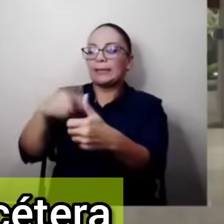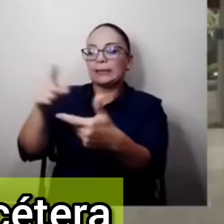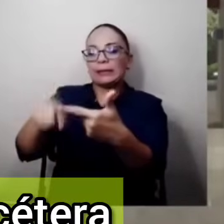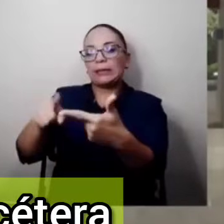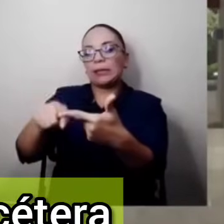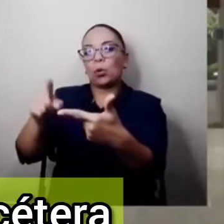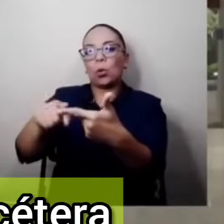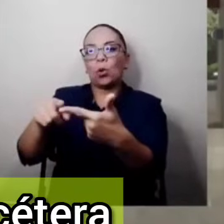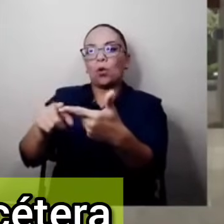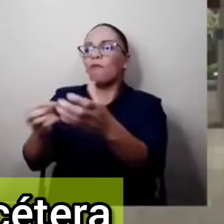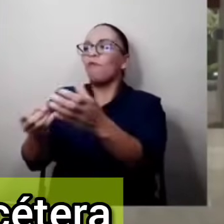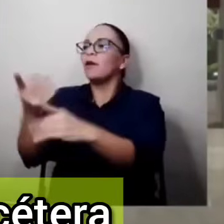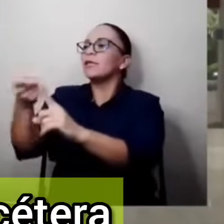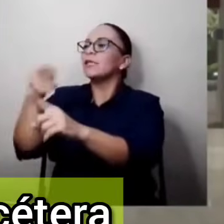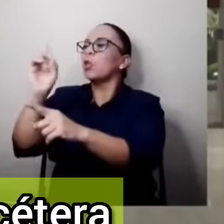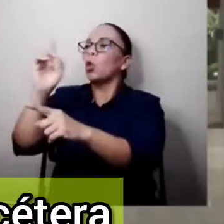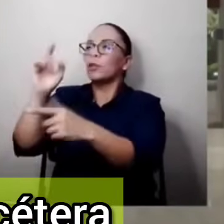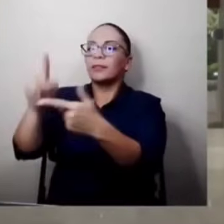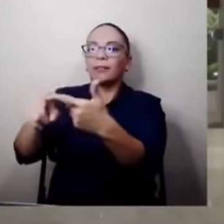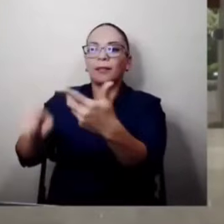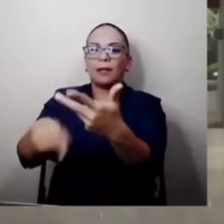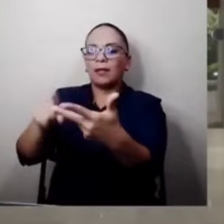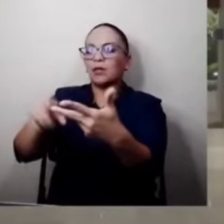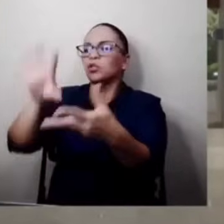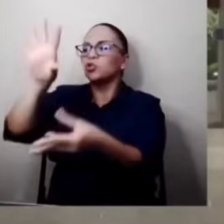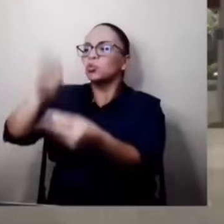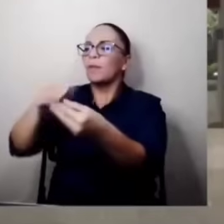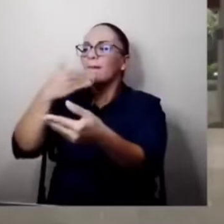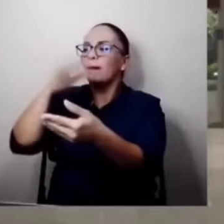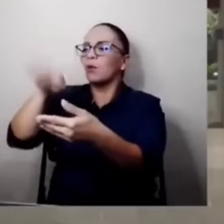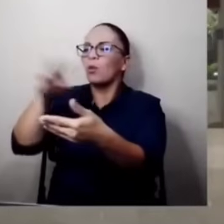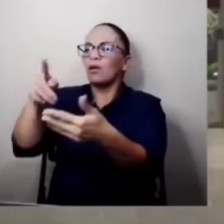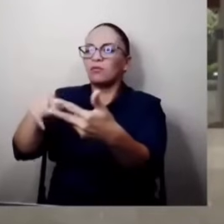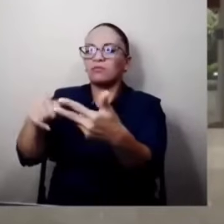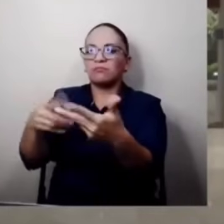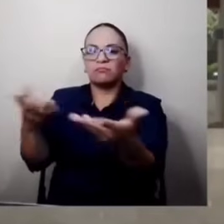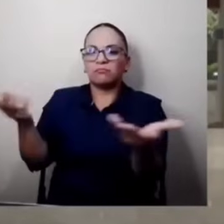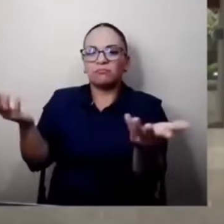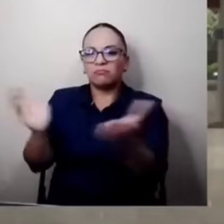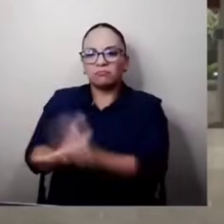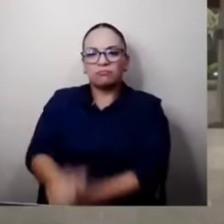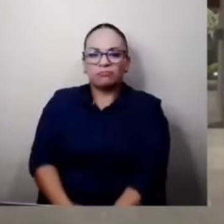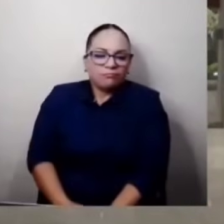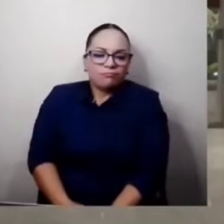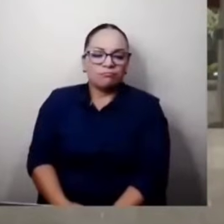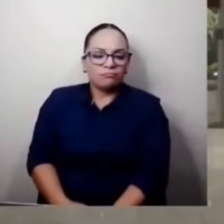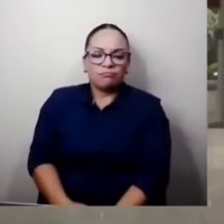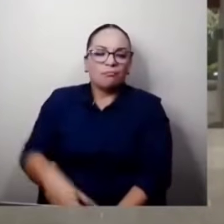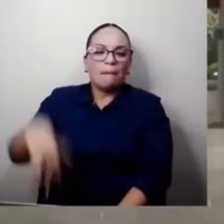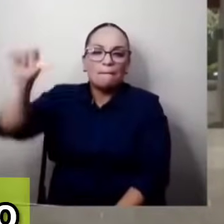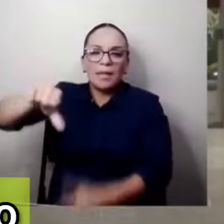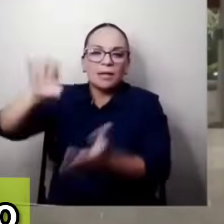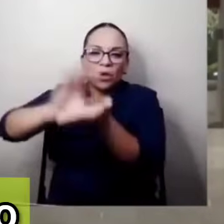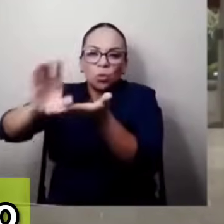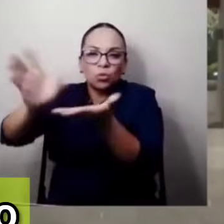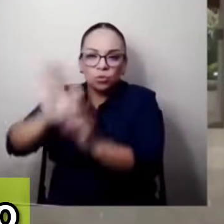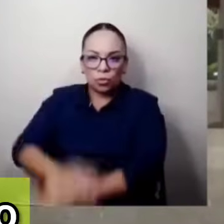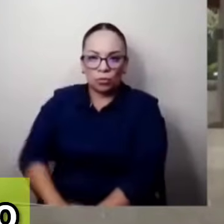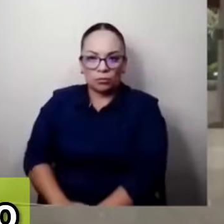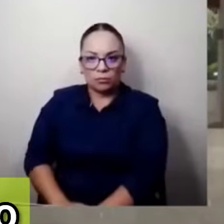suma malas columnas de un cuadro, etcétera, lo hacen repetir el curso, y aquí el centro, el